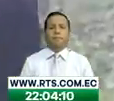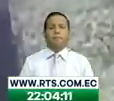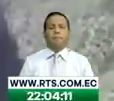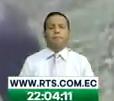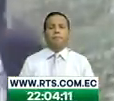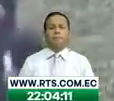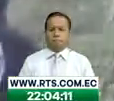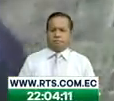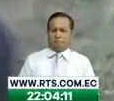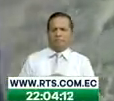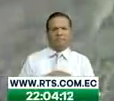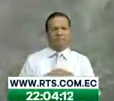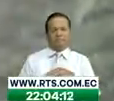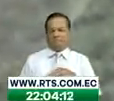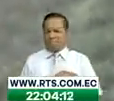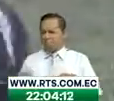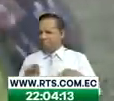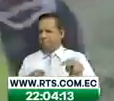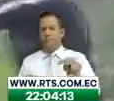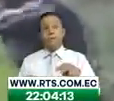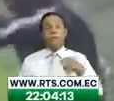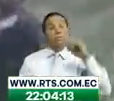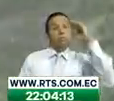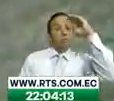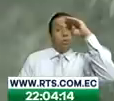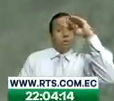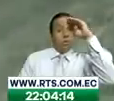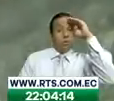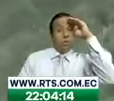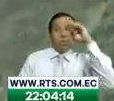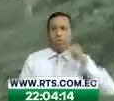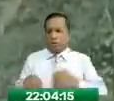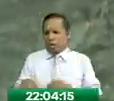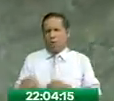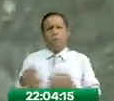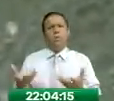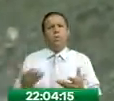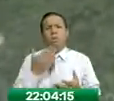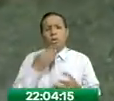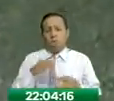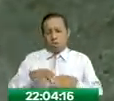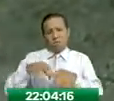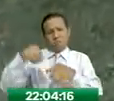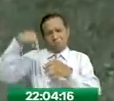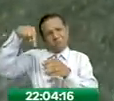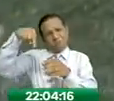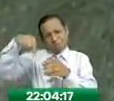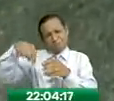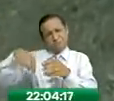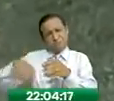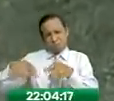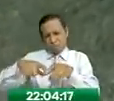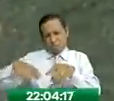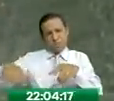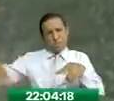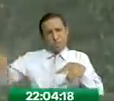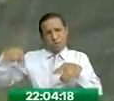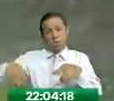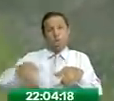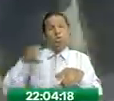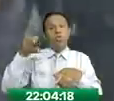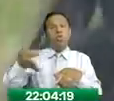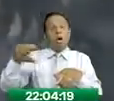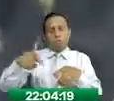Son los instantes en los cuales los uniformados sacaban a los implicados desde la zanja ubicada hacia un costado de la vía